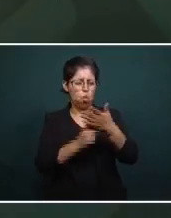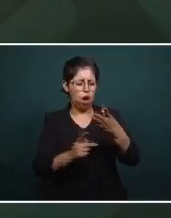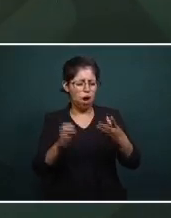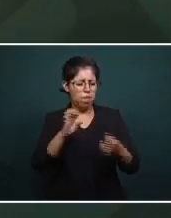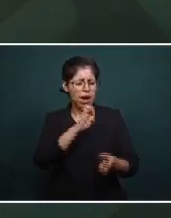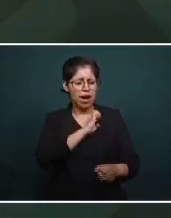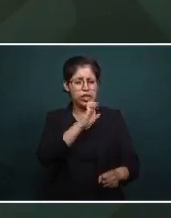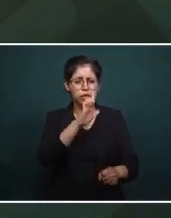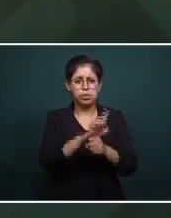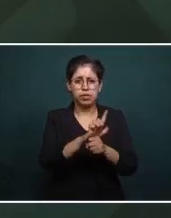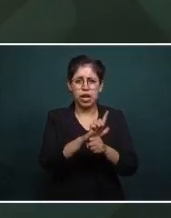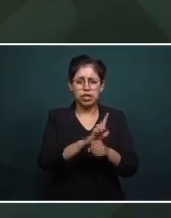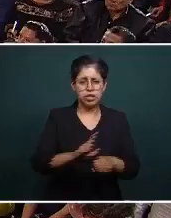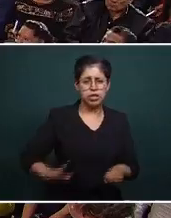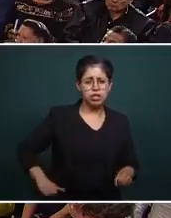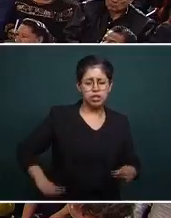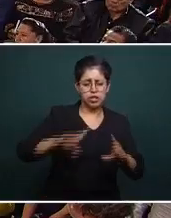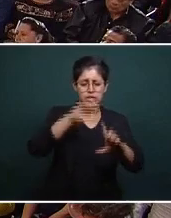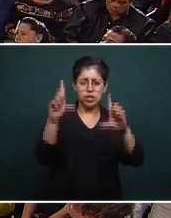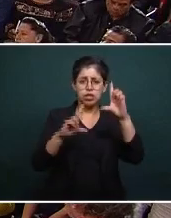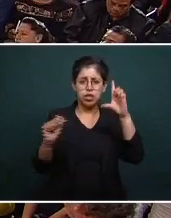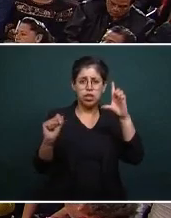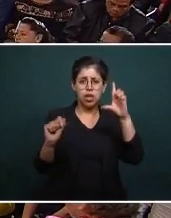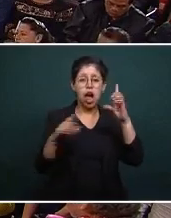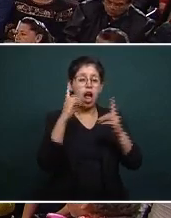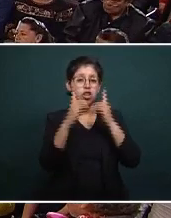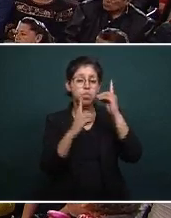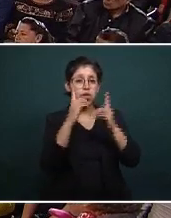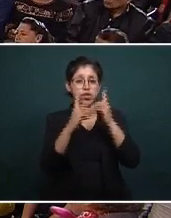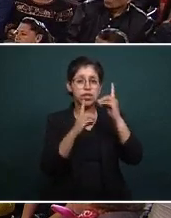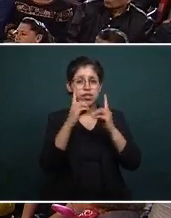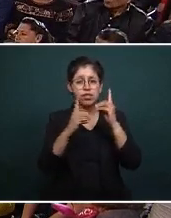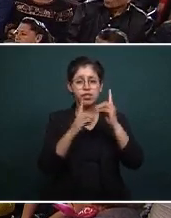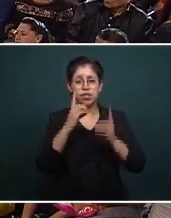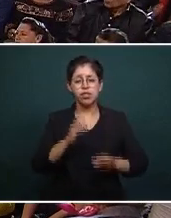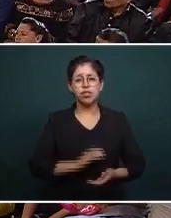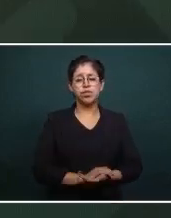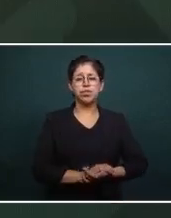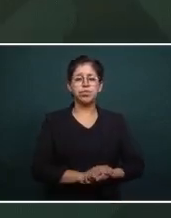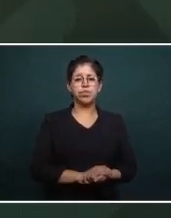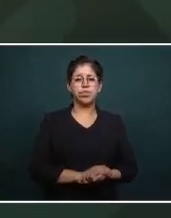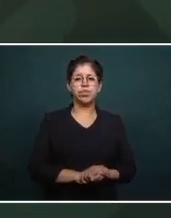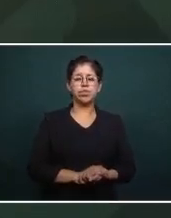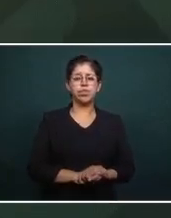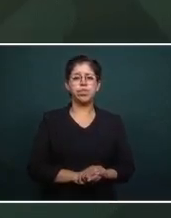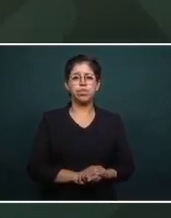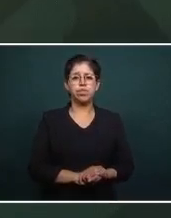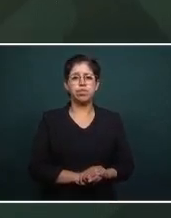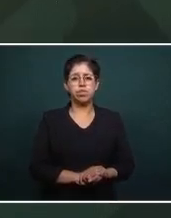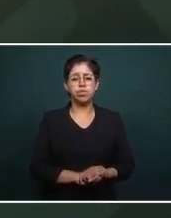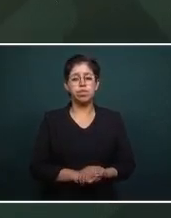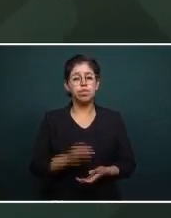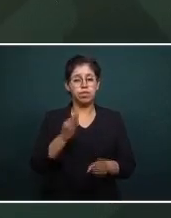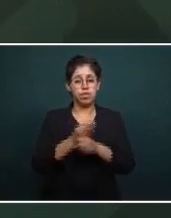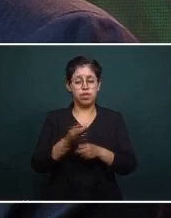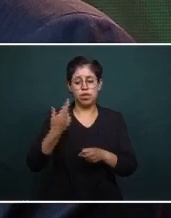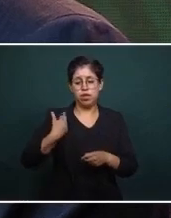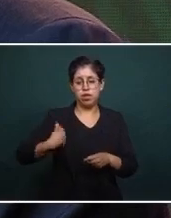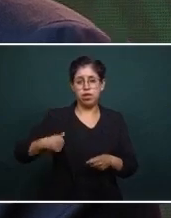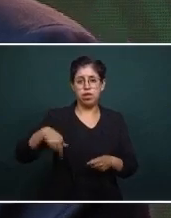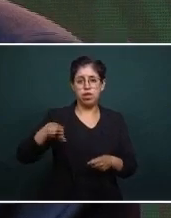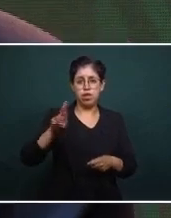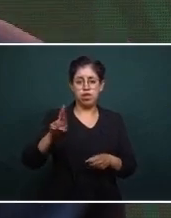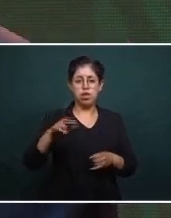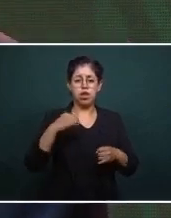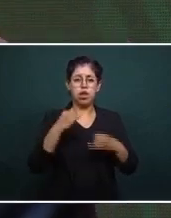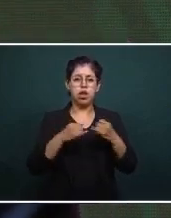del gobierno de la República a los deportistas que nos están representando